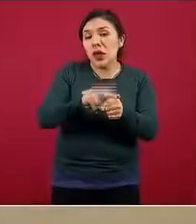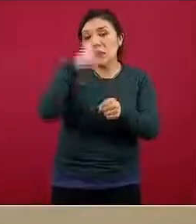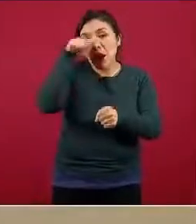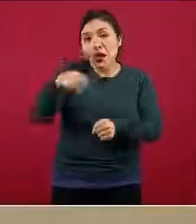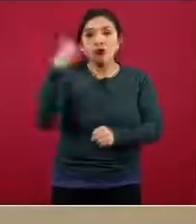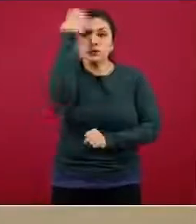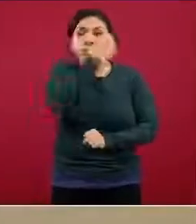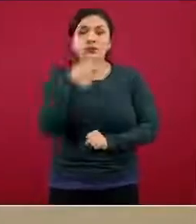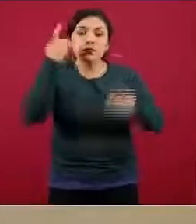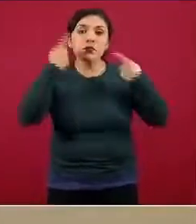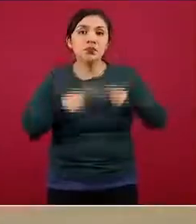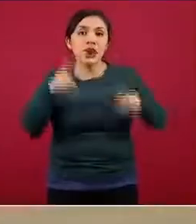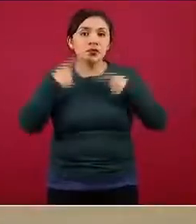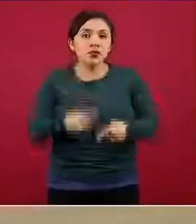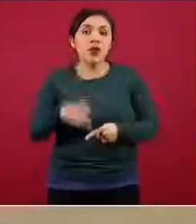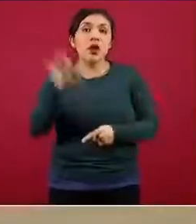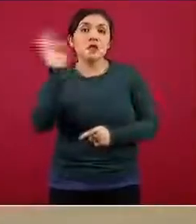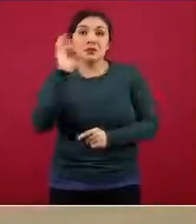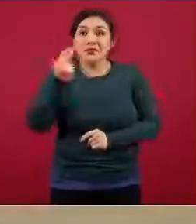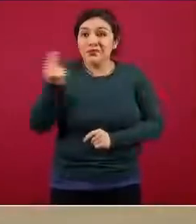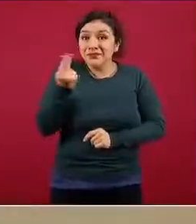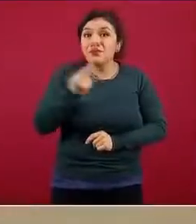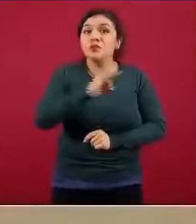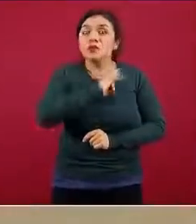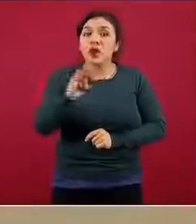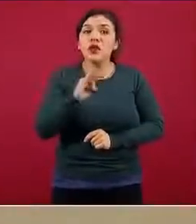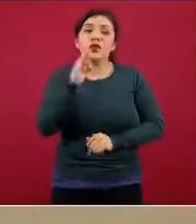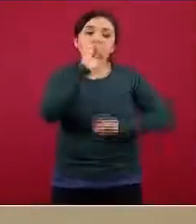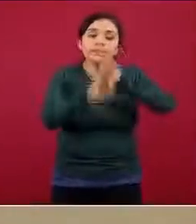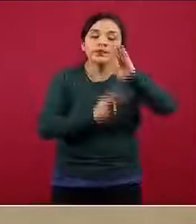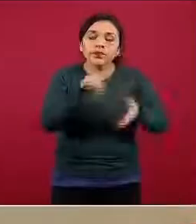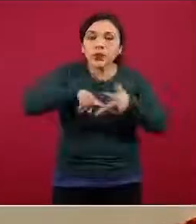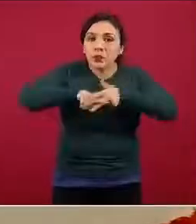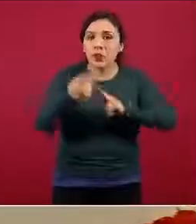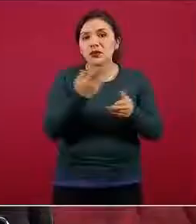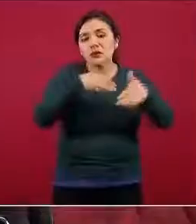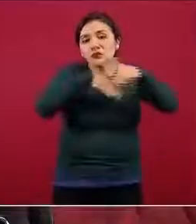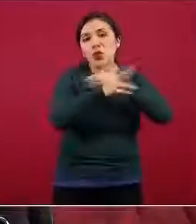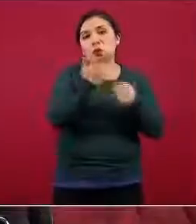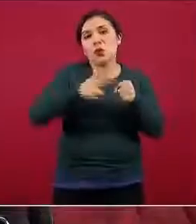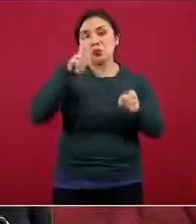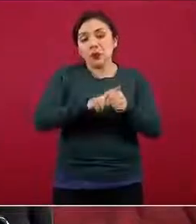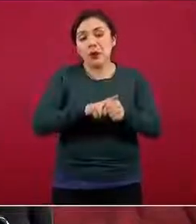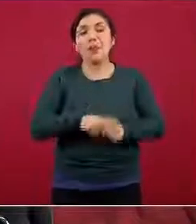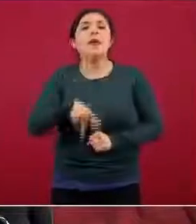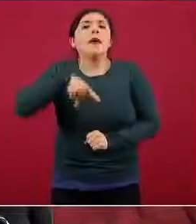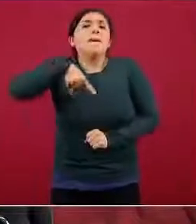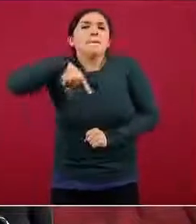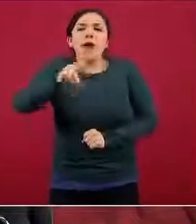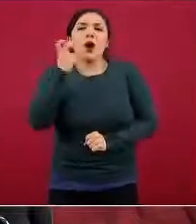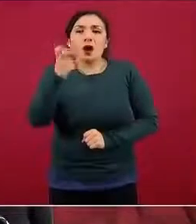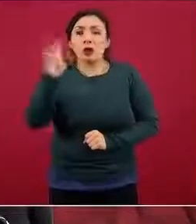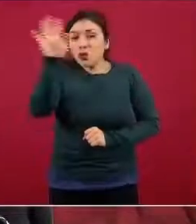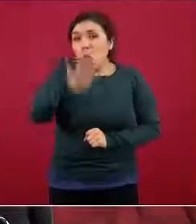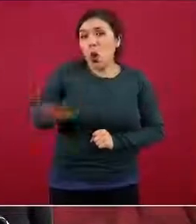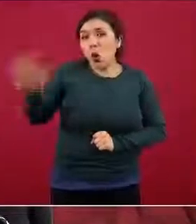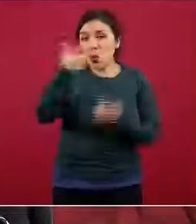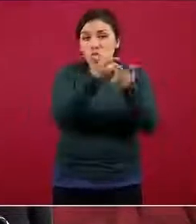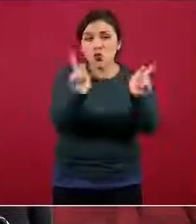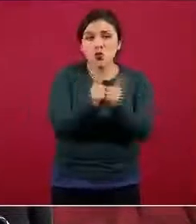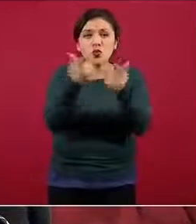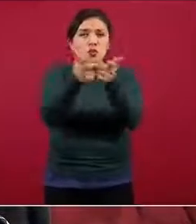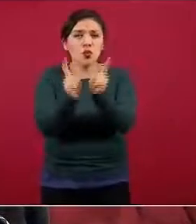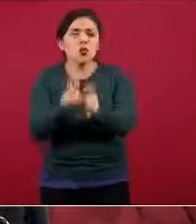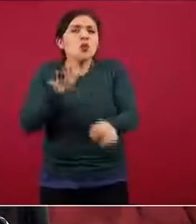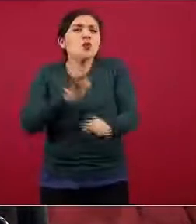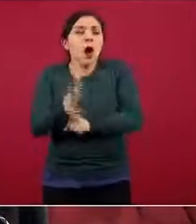su evaluación y en todo caso, si es necesario, su tratamiento hospitalario. Pero a lo que voy es, todos estos grupos,